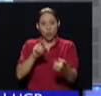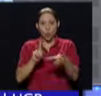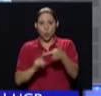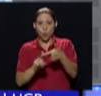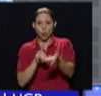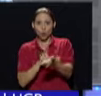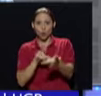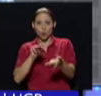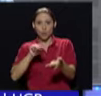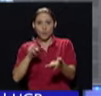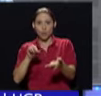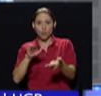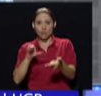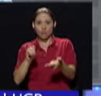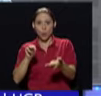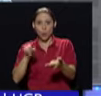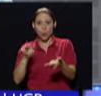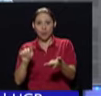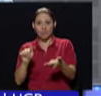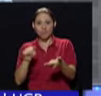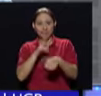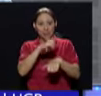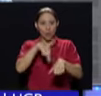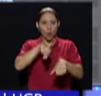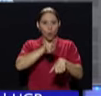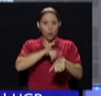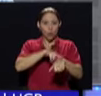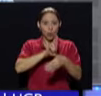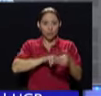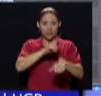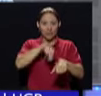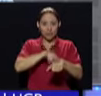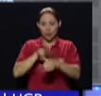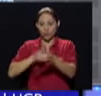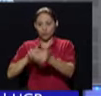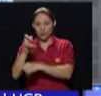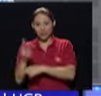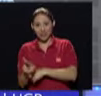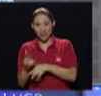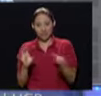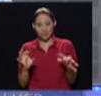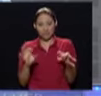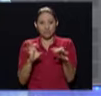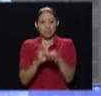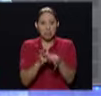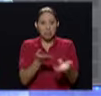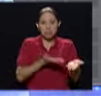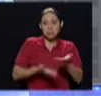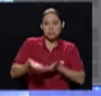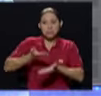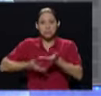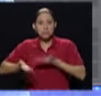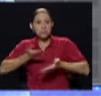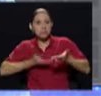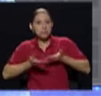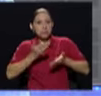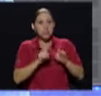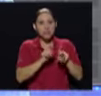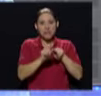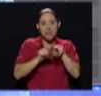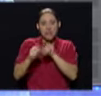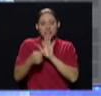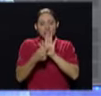Mauricio Mora, de la UNA y de la UCR respectivamente. Están muy conectados, muy enlazados a través del intercambio de señales